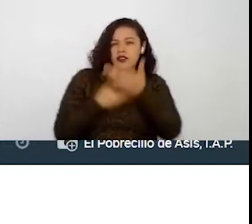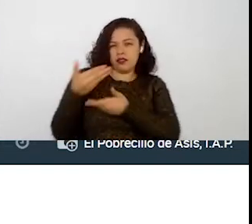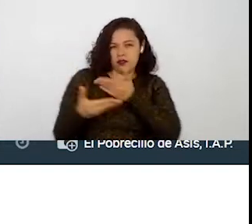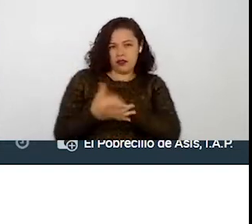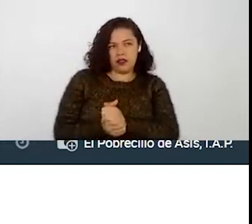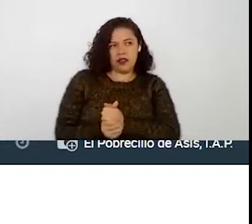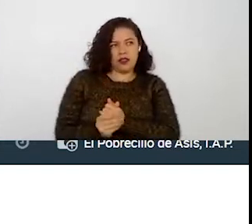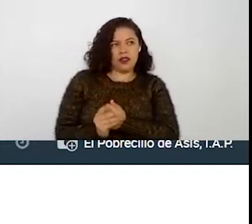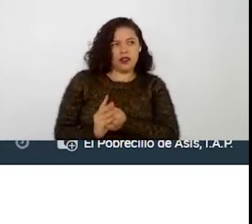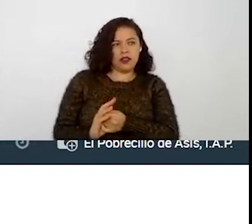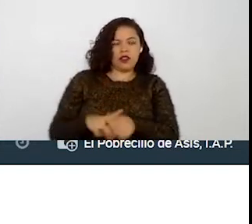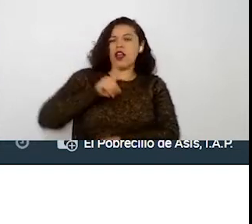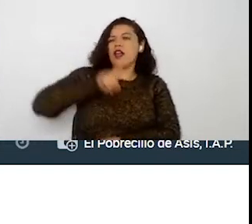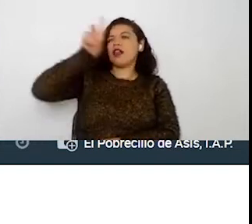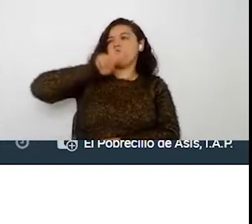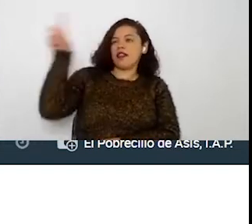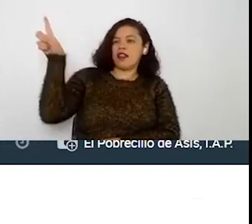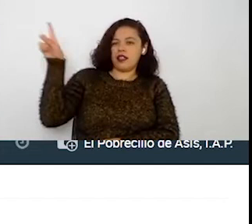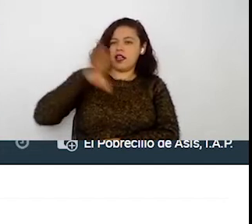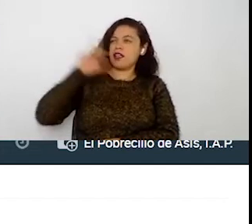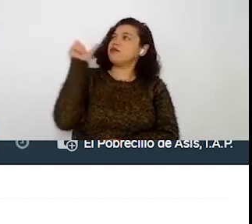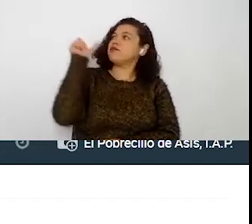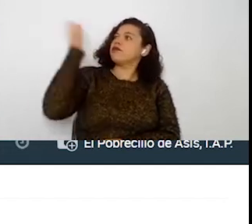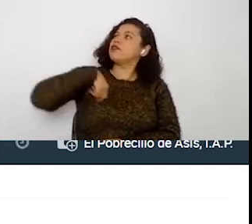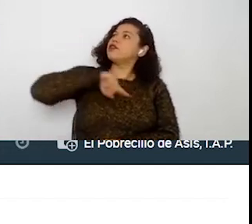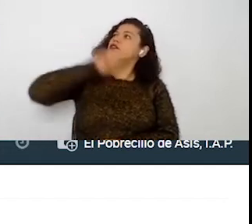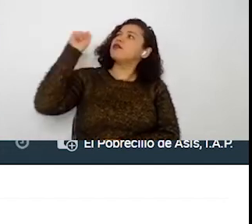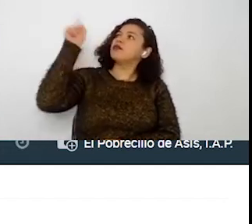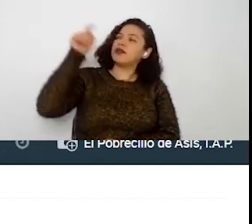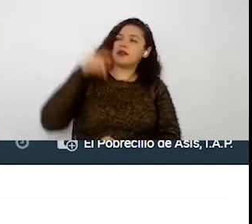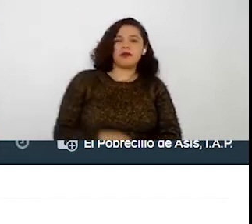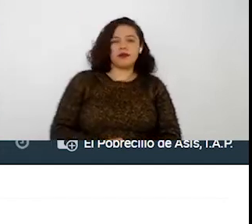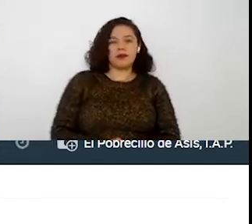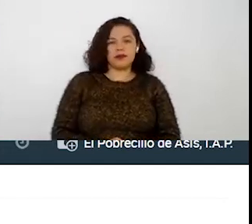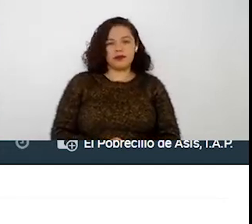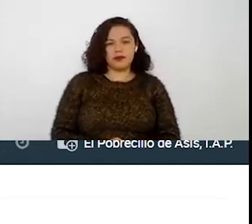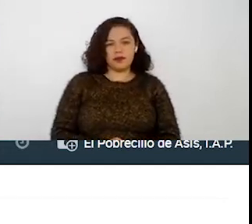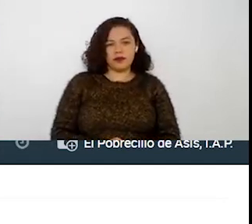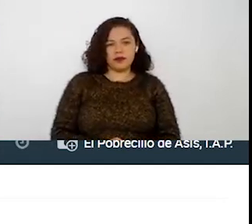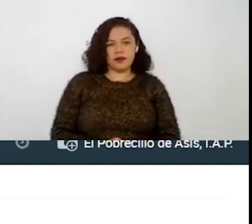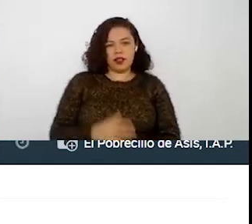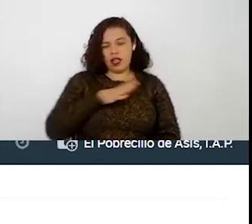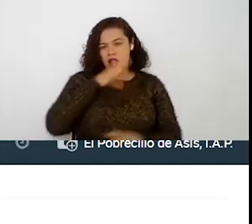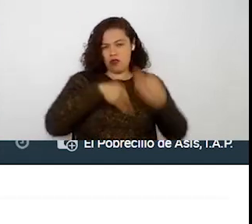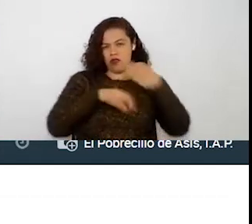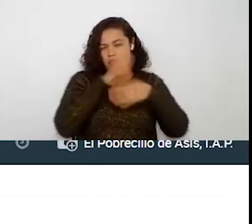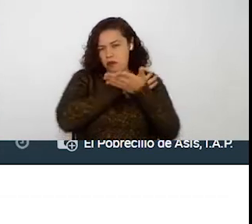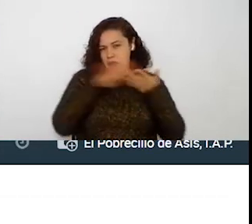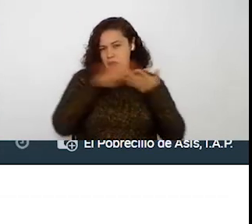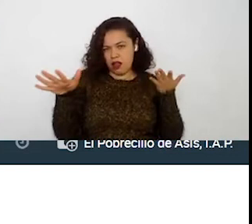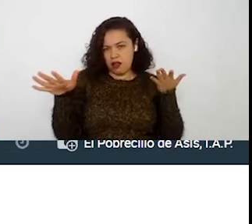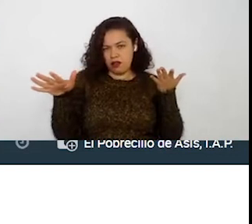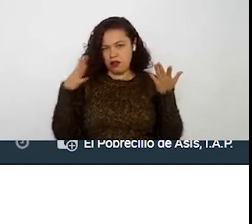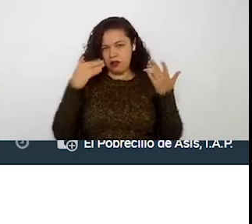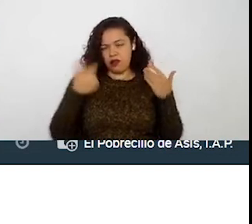el lado superior derecho le damos clic y aquí está todo en cero vamos a crear